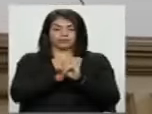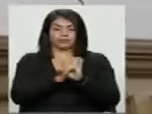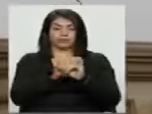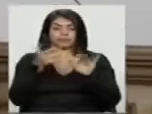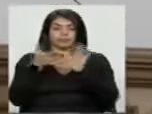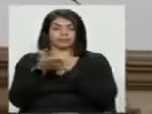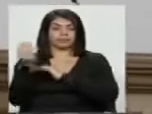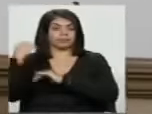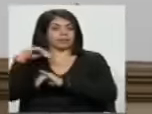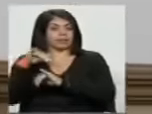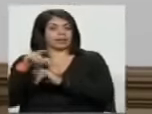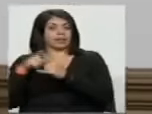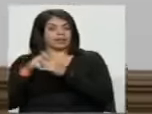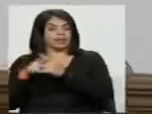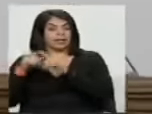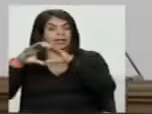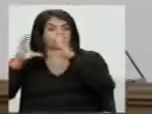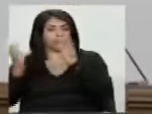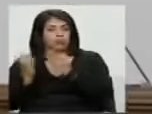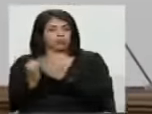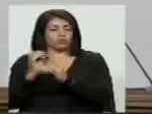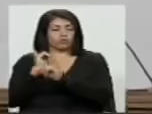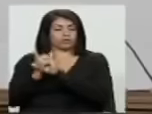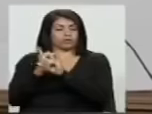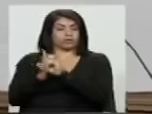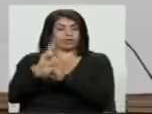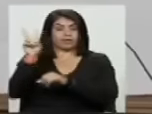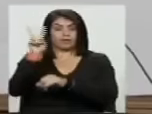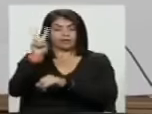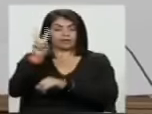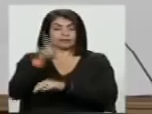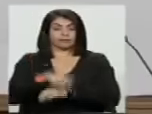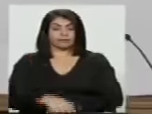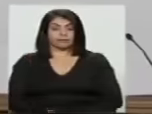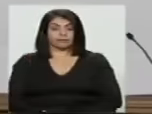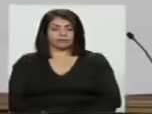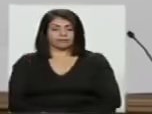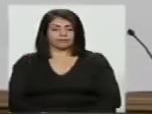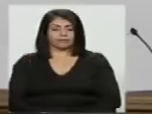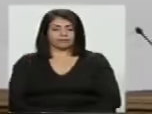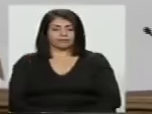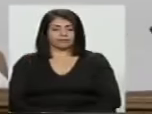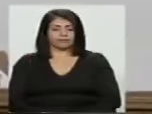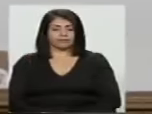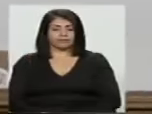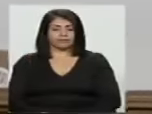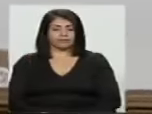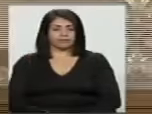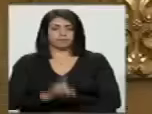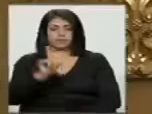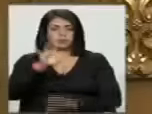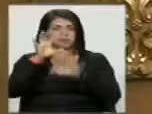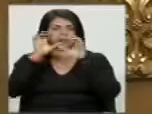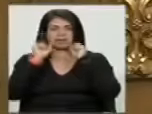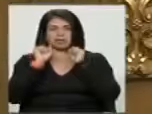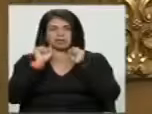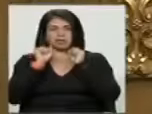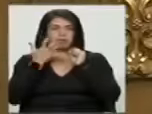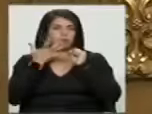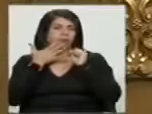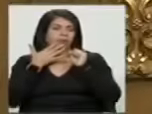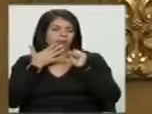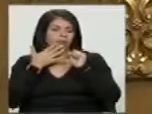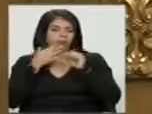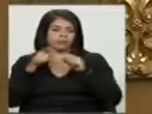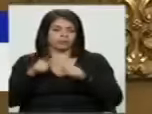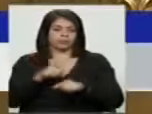sobre toda la plataforma digital y el mundo digital en Venezuela? Para quienes no comprendan esto, por ejemplo, en